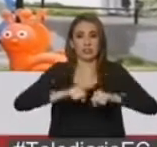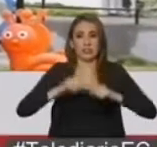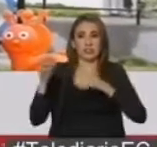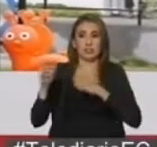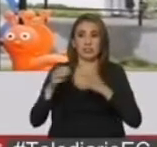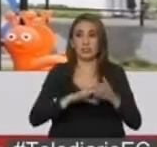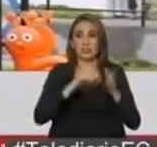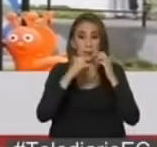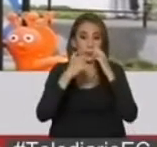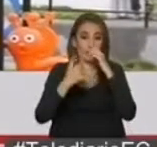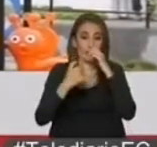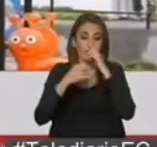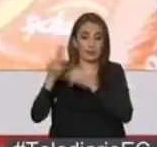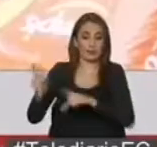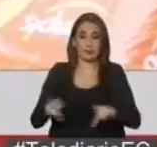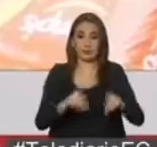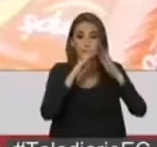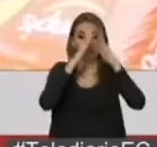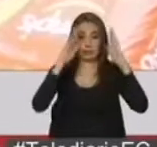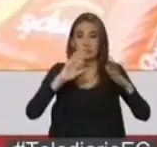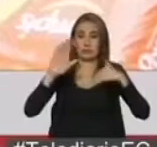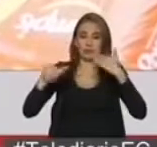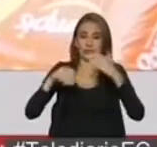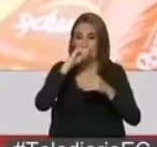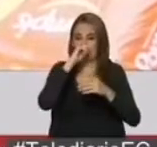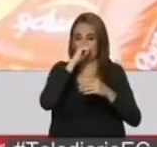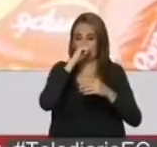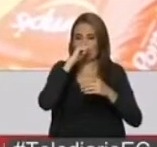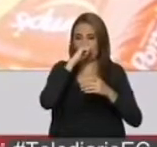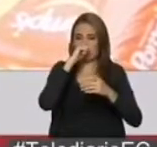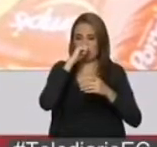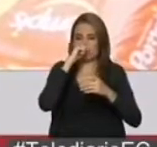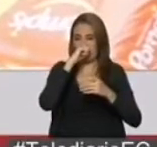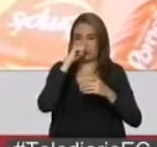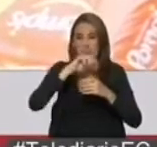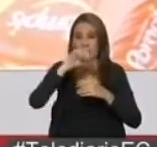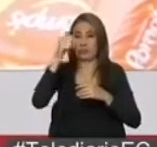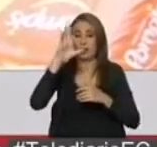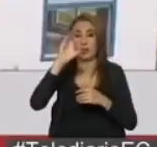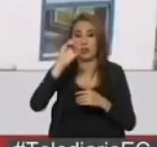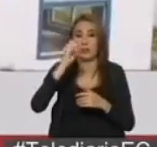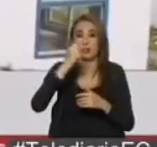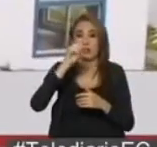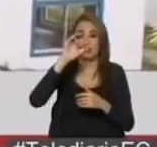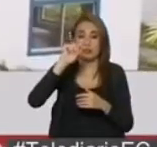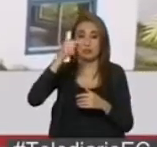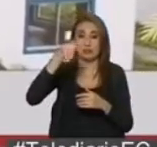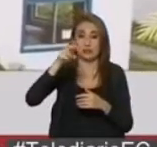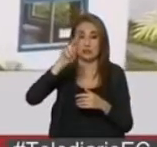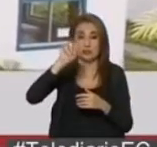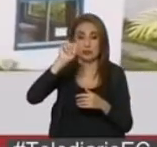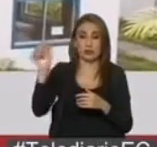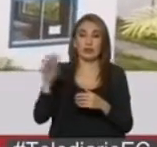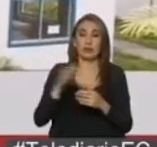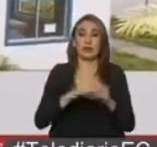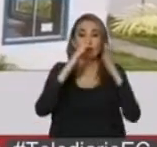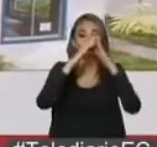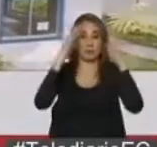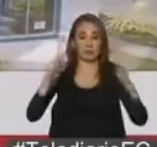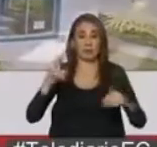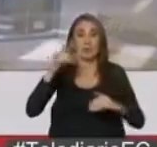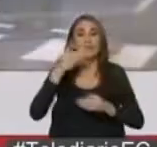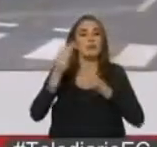Todos. Uno de esos proyectos está ubicado en el cantón El Carmen y los otros dos en Tosagua y Olmedo. Las viviendas están destinadas a personas de